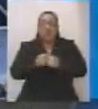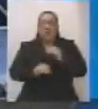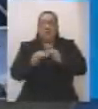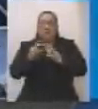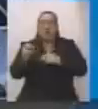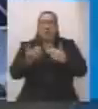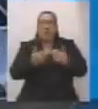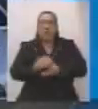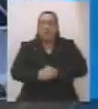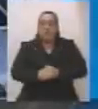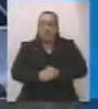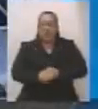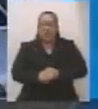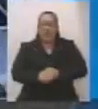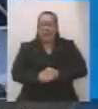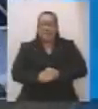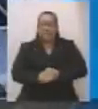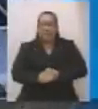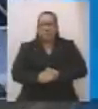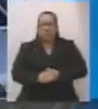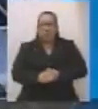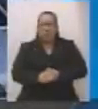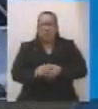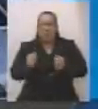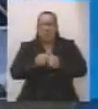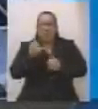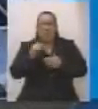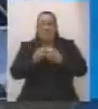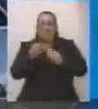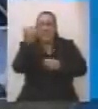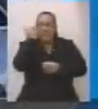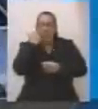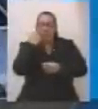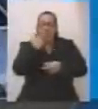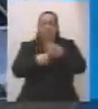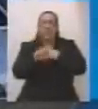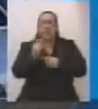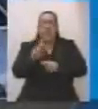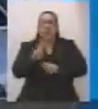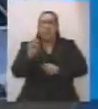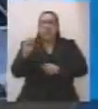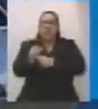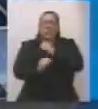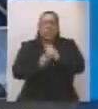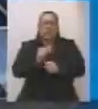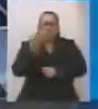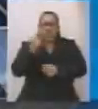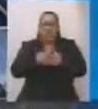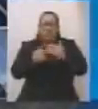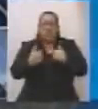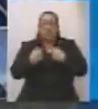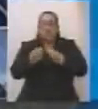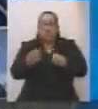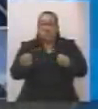ventajas comparativas, que es una teoría muy antigua, se remonta a 200 años, y que ha